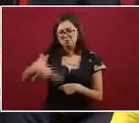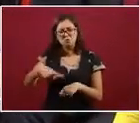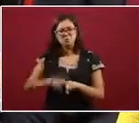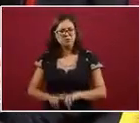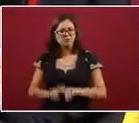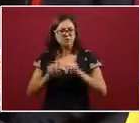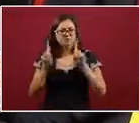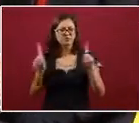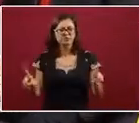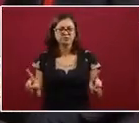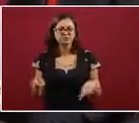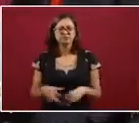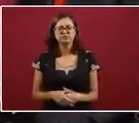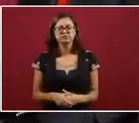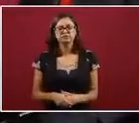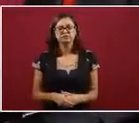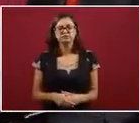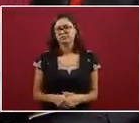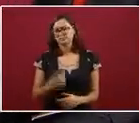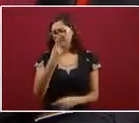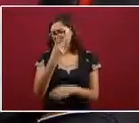Nada más un dato.